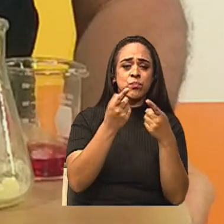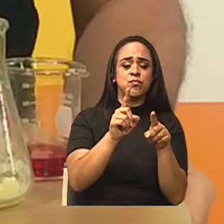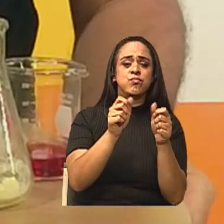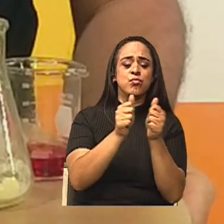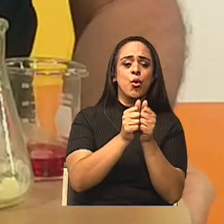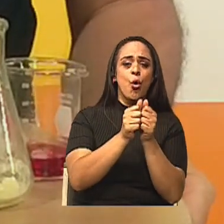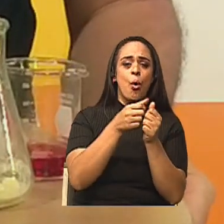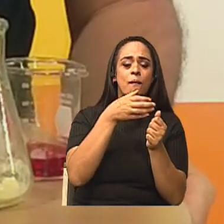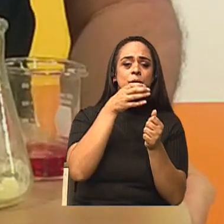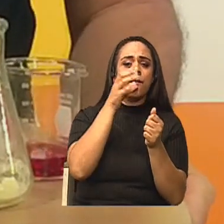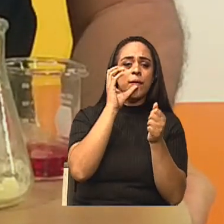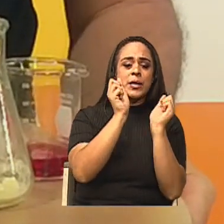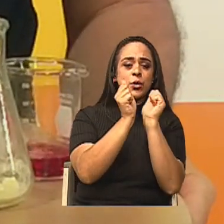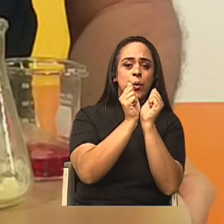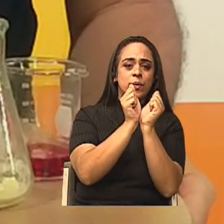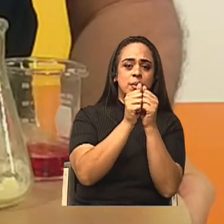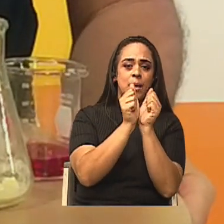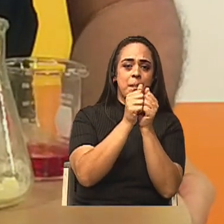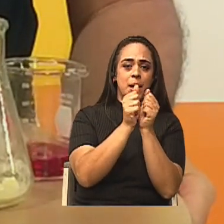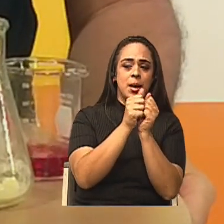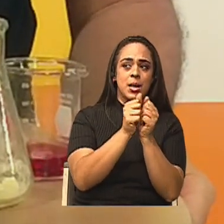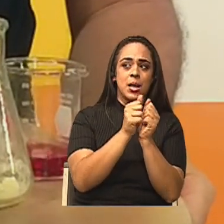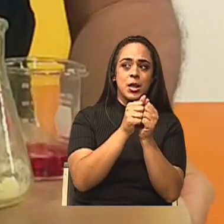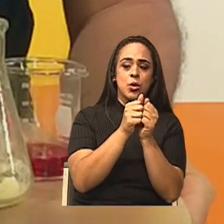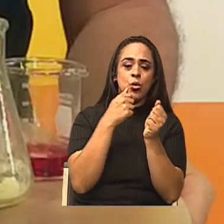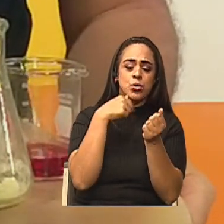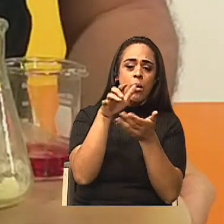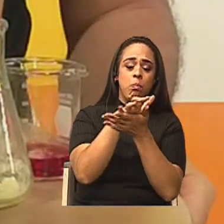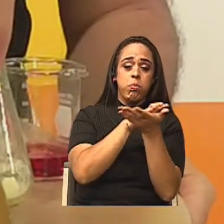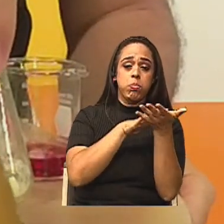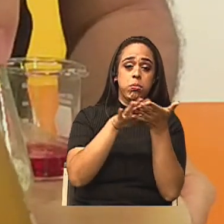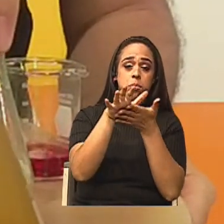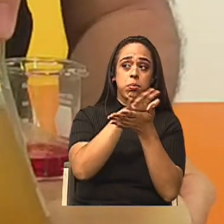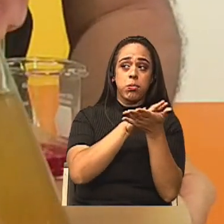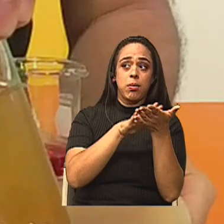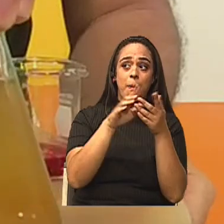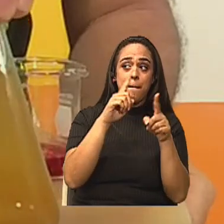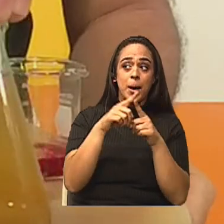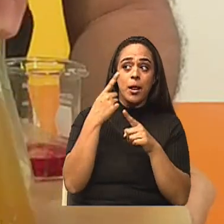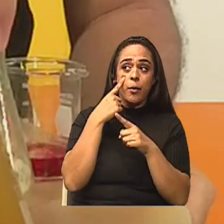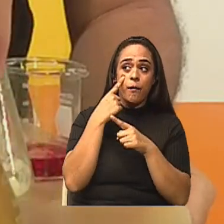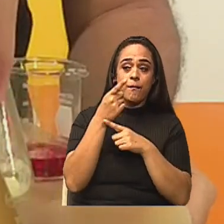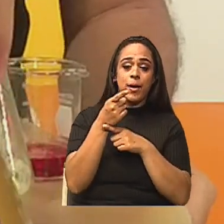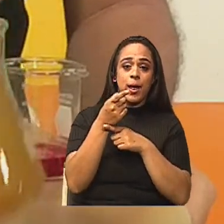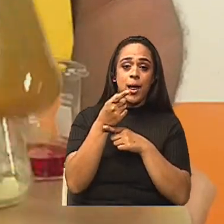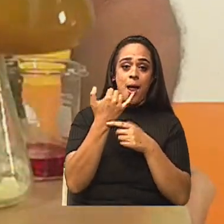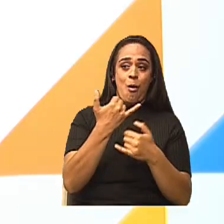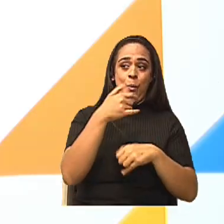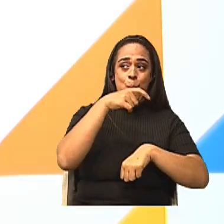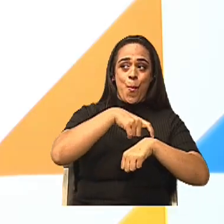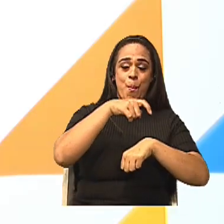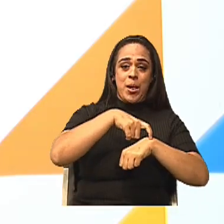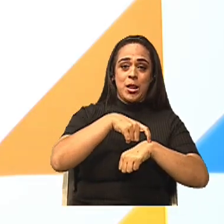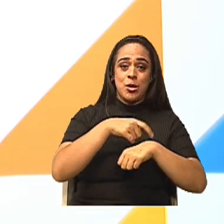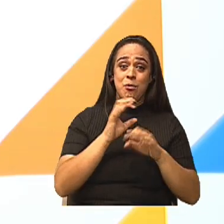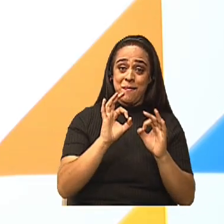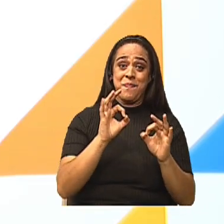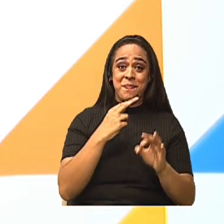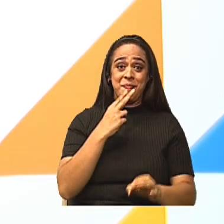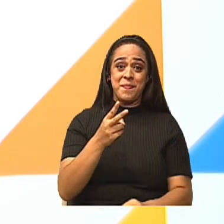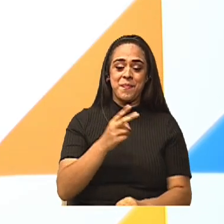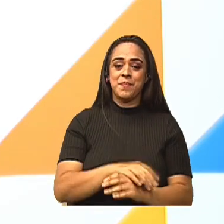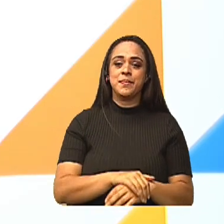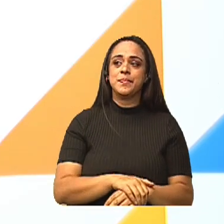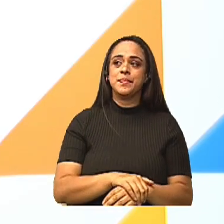tamarindo. Al principio yo lo revolví un poco, pero vean cómo se ve en este momento. ¿Sí? Muy bien.